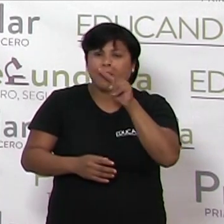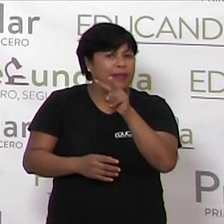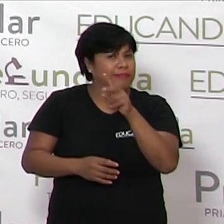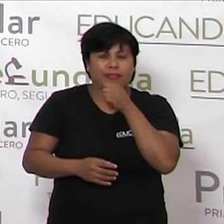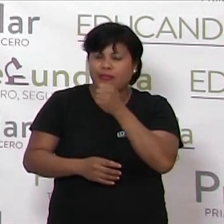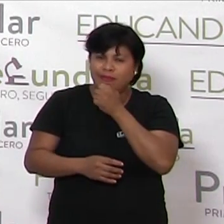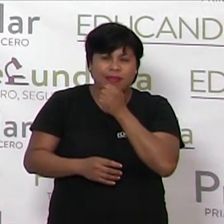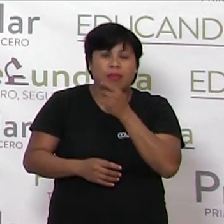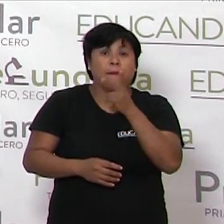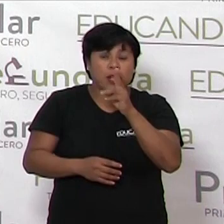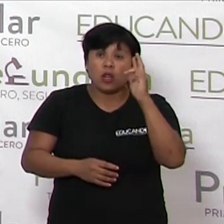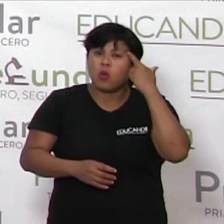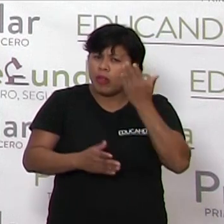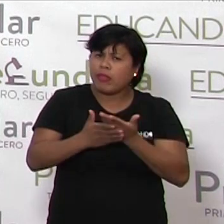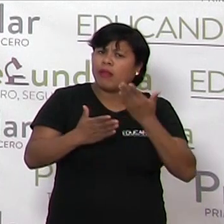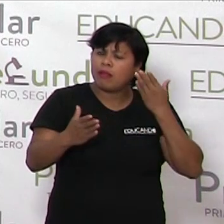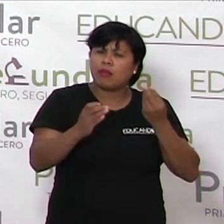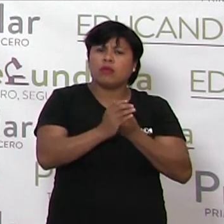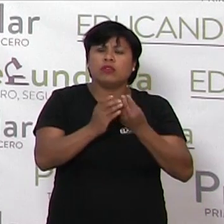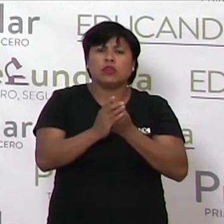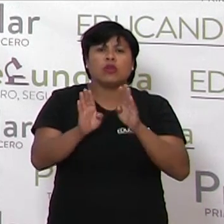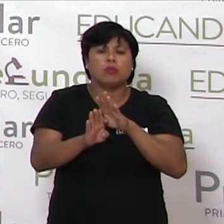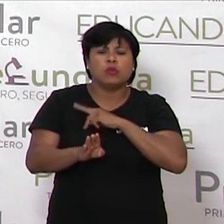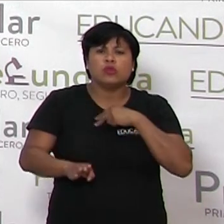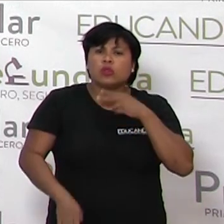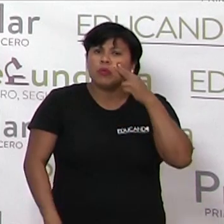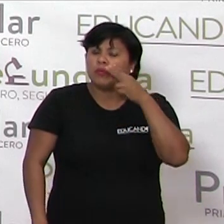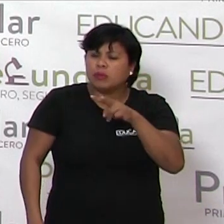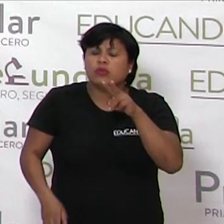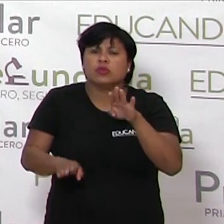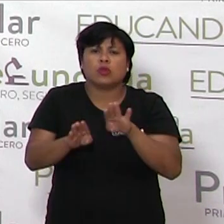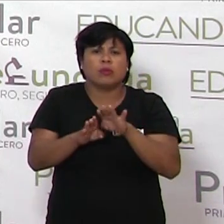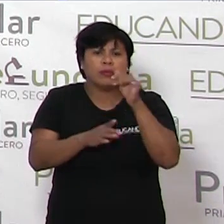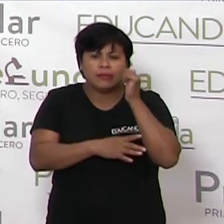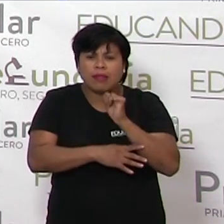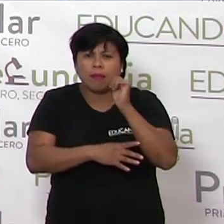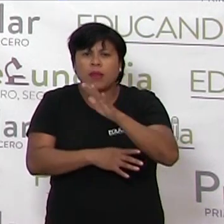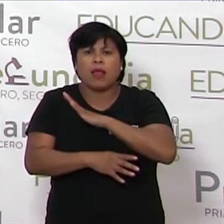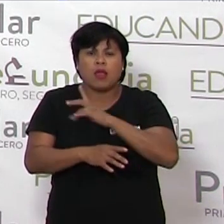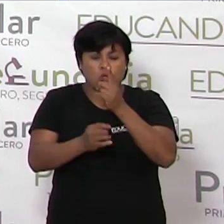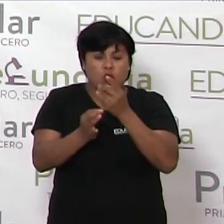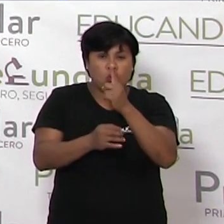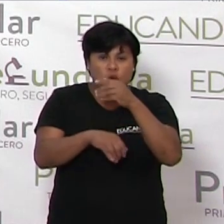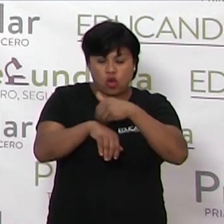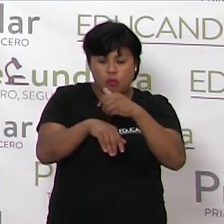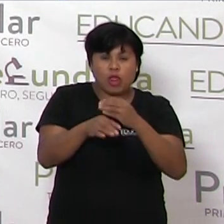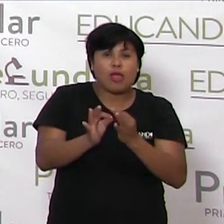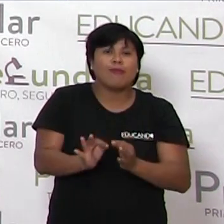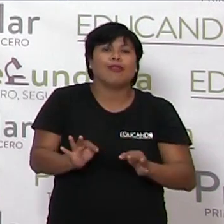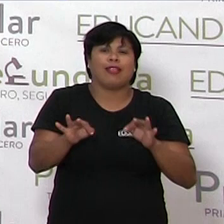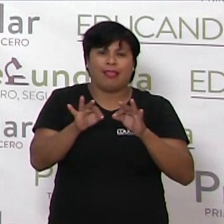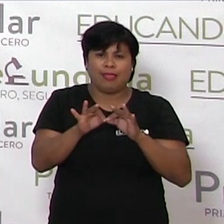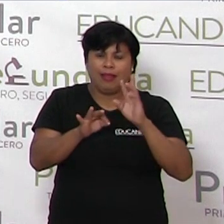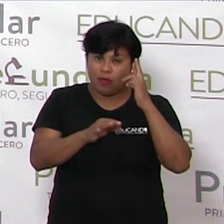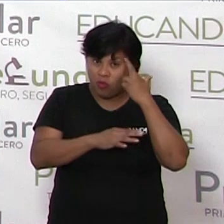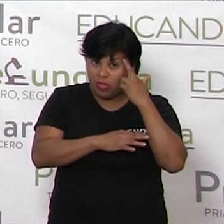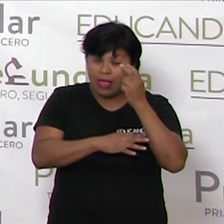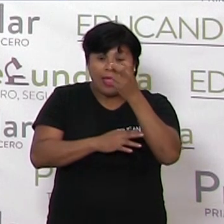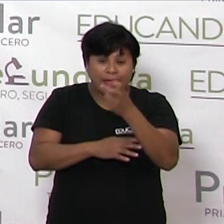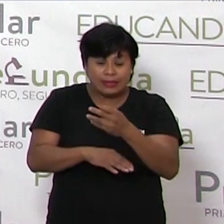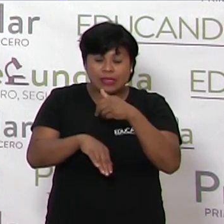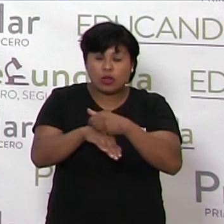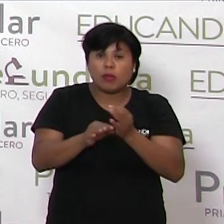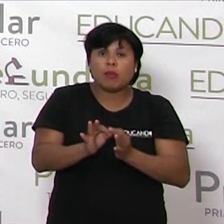reconocer todavía. Recuérdase que en una sesión que estuvimos viendo, siempre hay un número importante. ¿Lo recuerdas? Ese